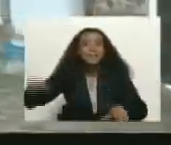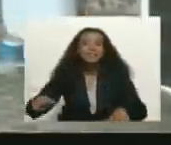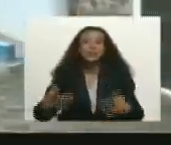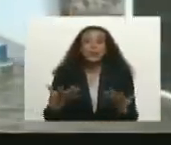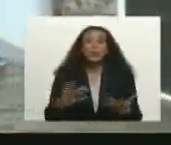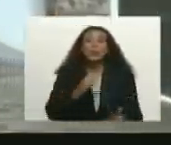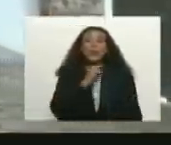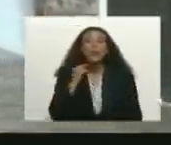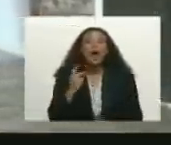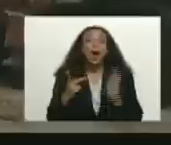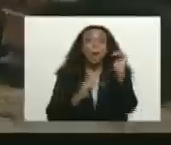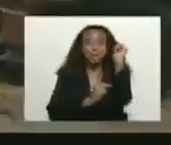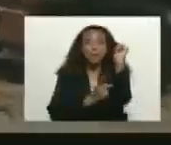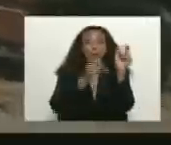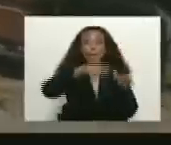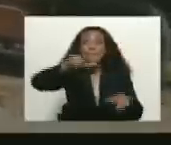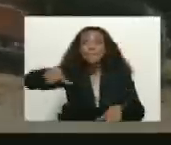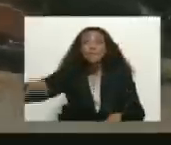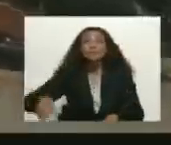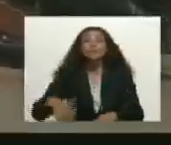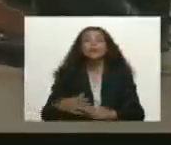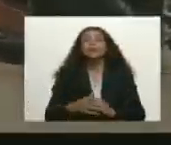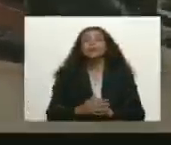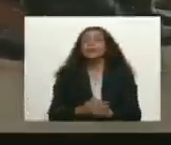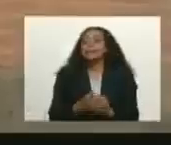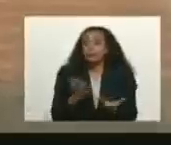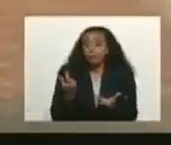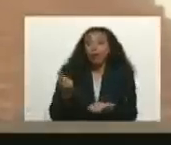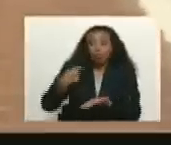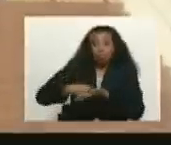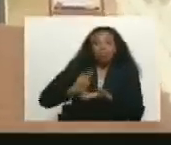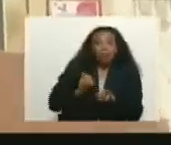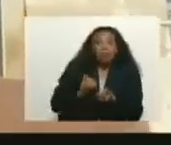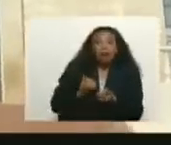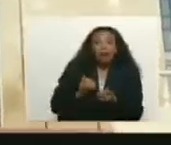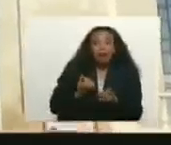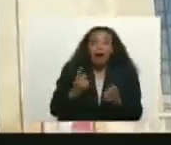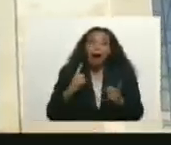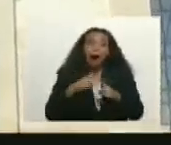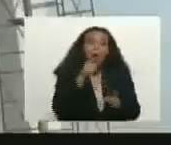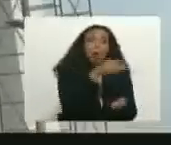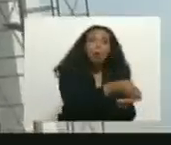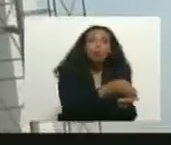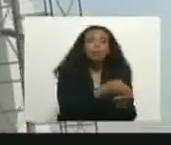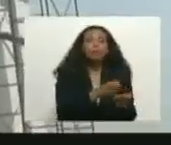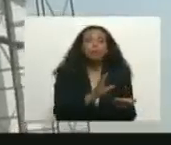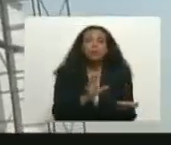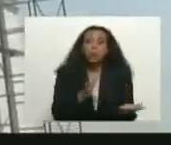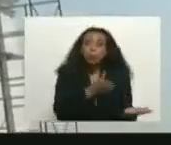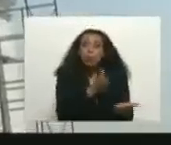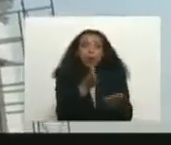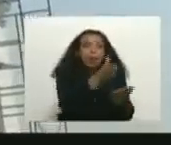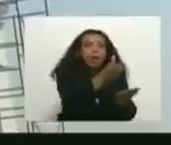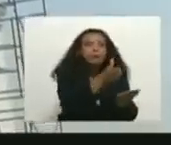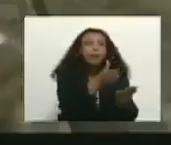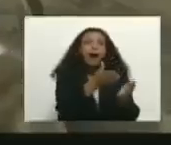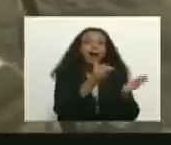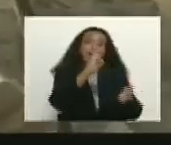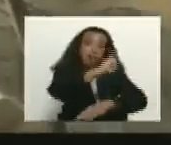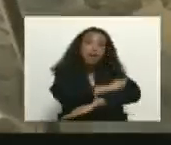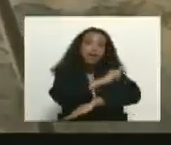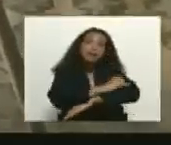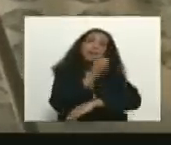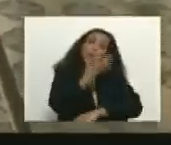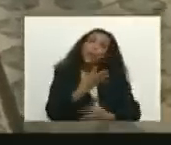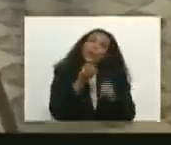los párrocos, pero también con recursos que usted pudiera destinar a otra cosa y los orienta hacia las iglesias, y eso